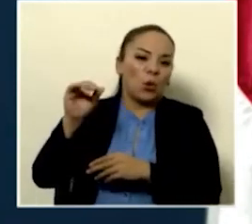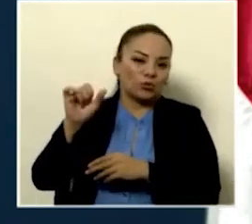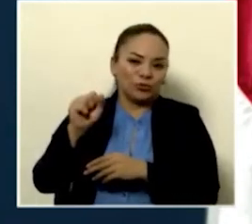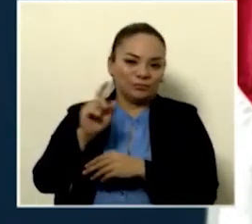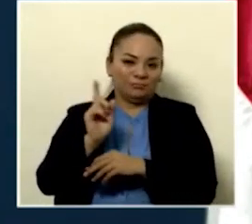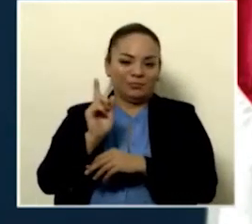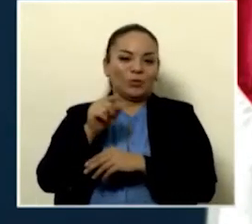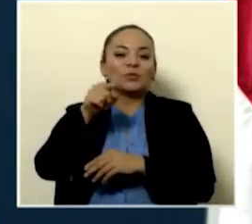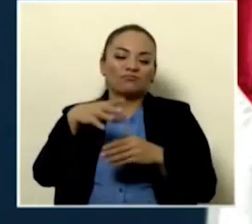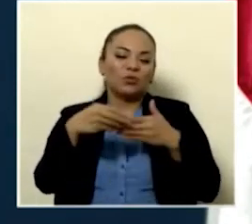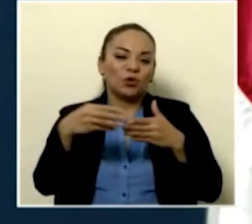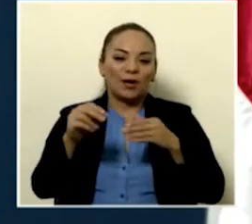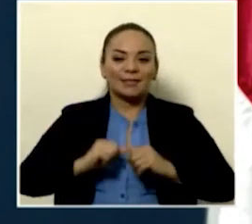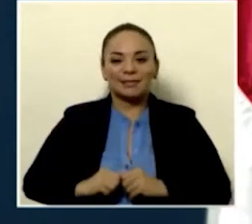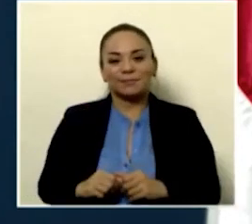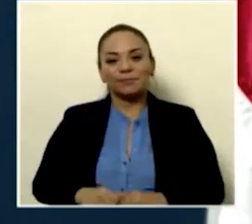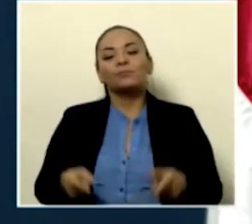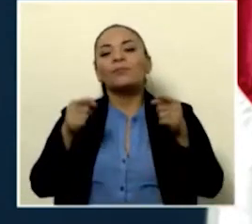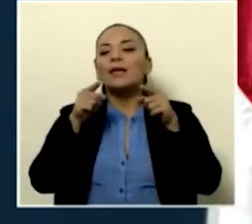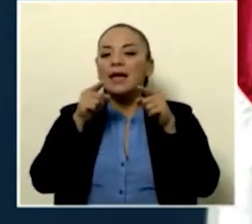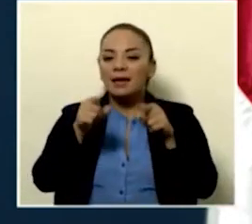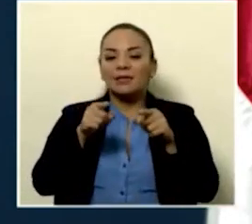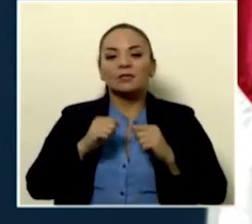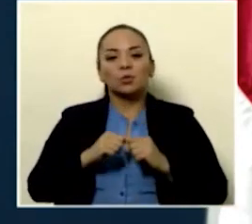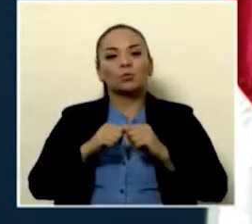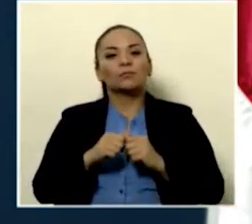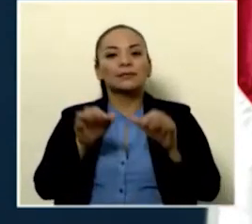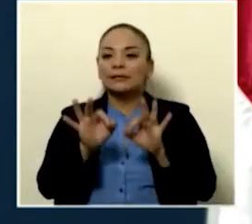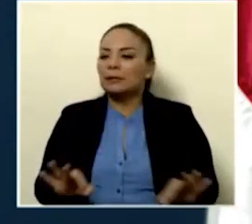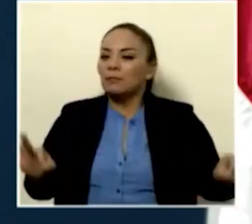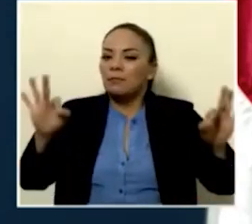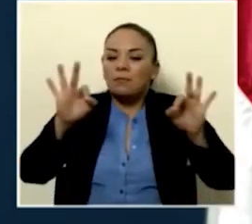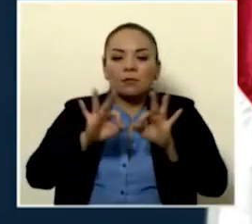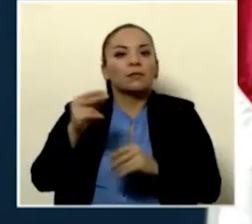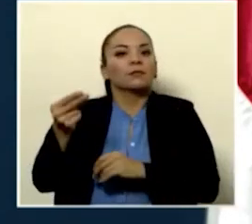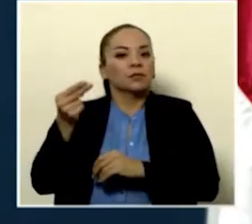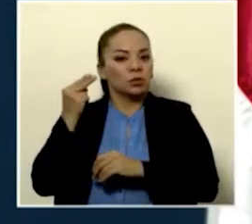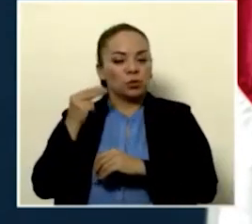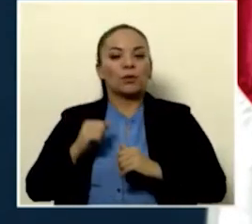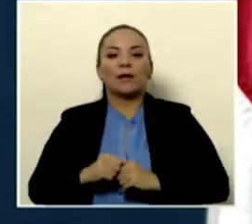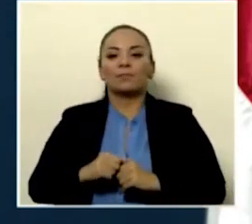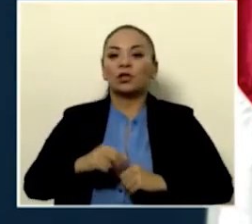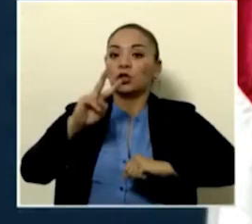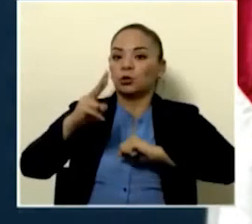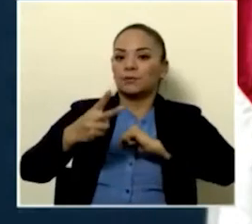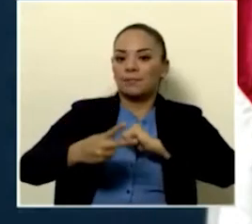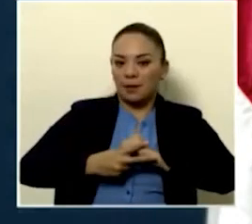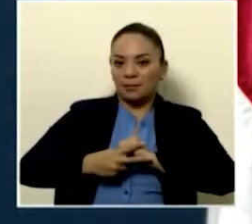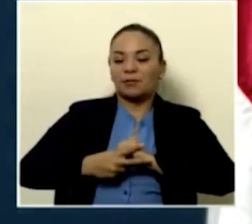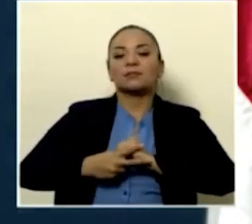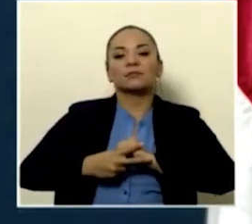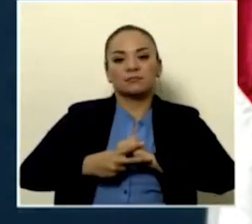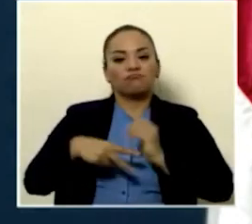dólares. Esto es un hecho histórico, 2 veces consecutivas.